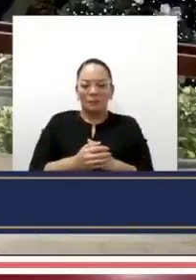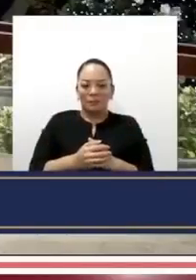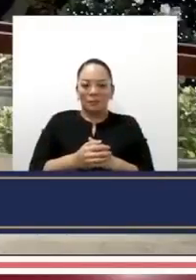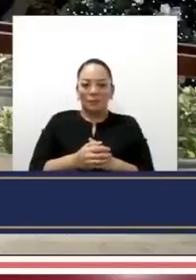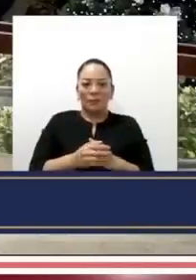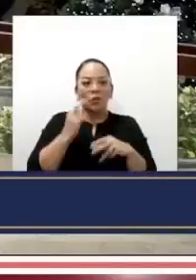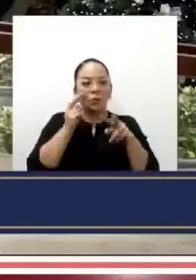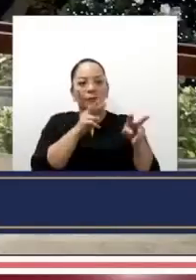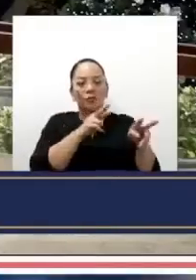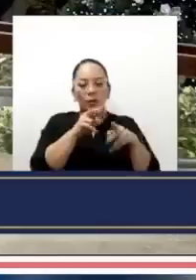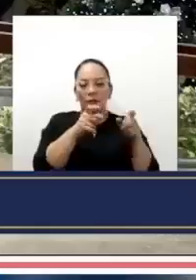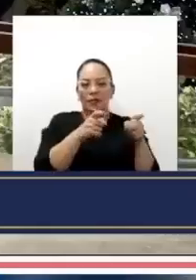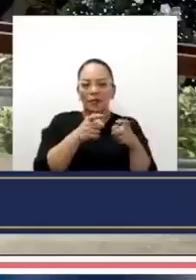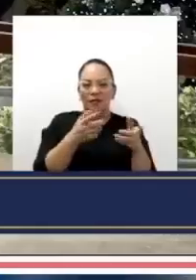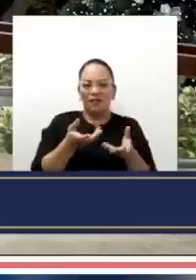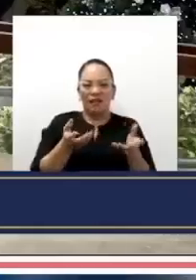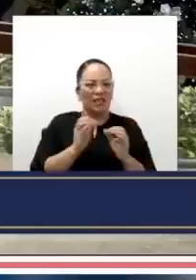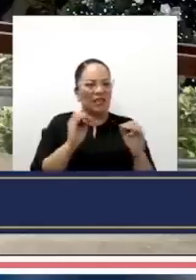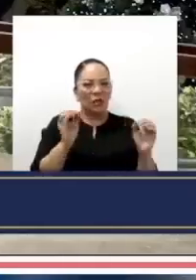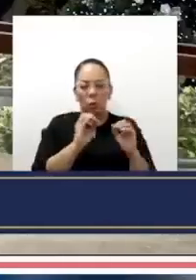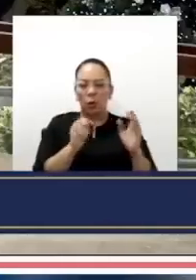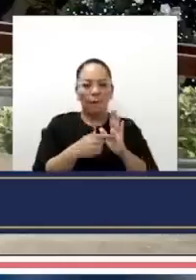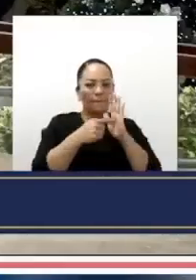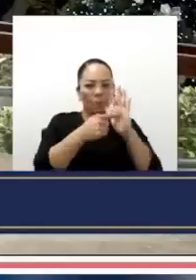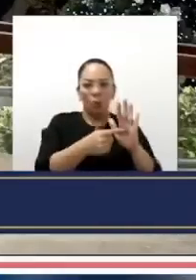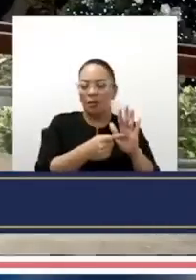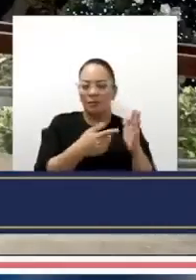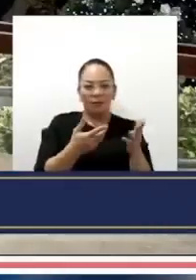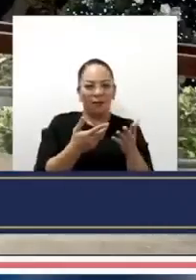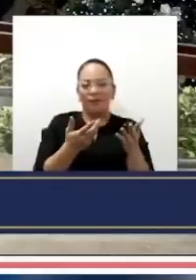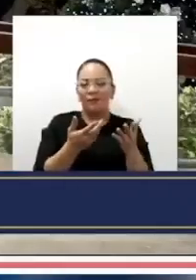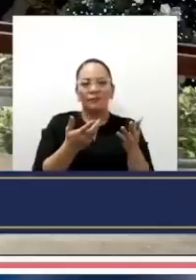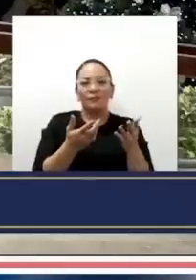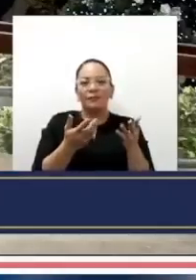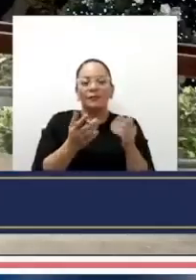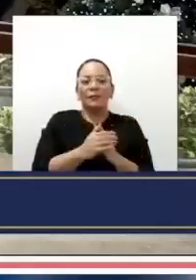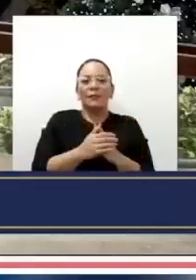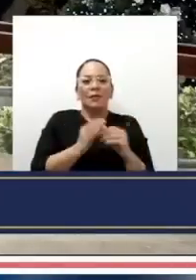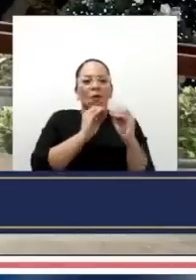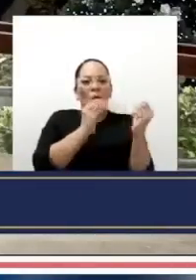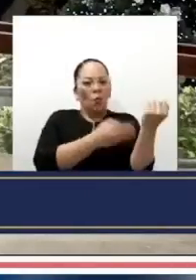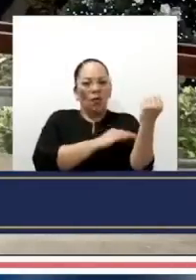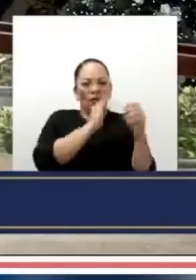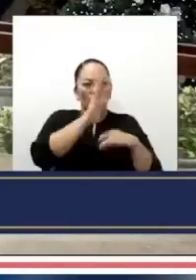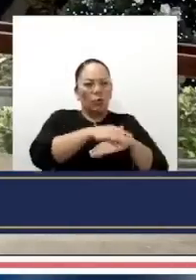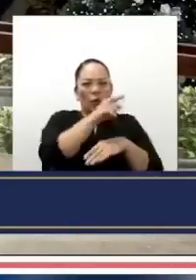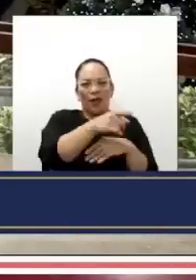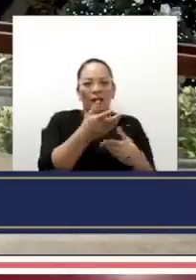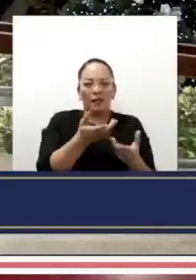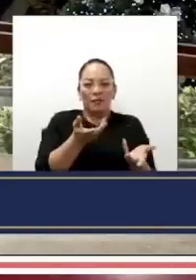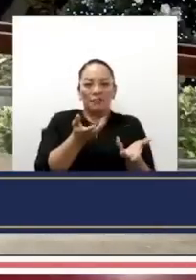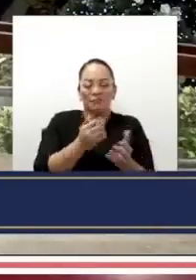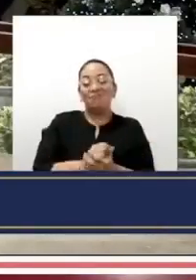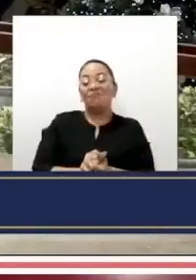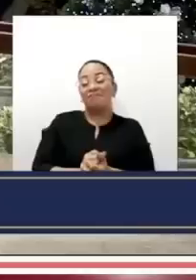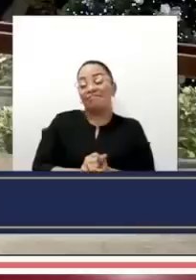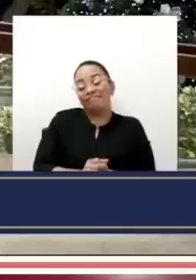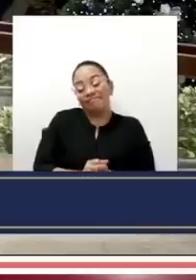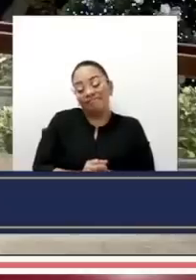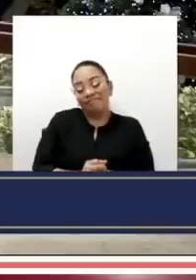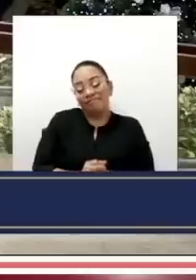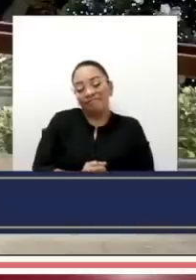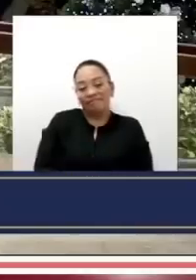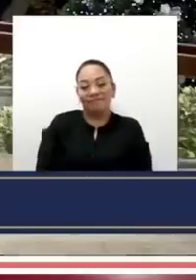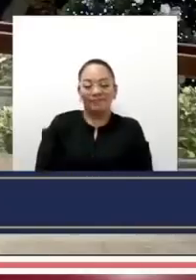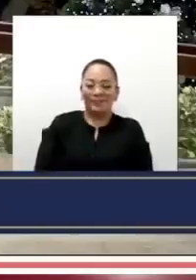supervisión administrativa de él, ni ninguna muestra, ningún poder sobre él. Así es. Bueno,